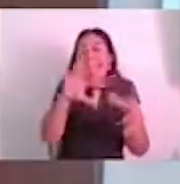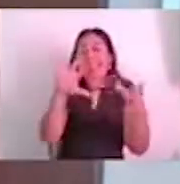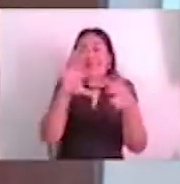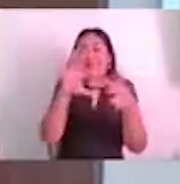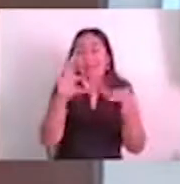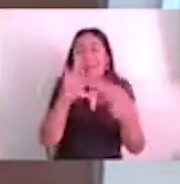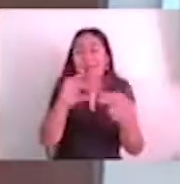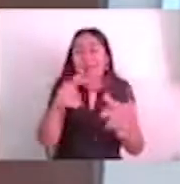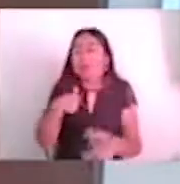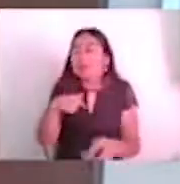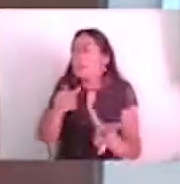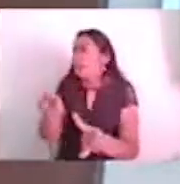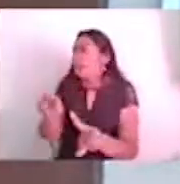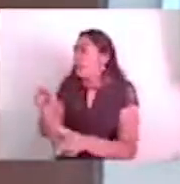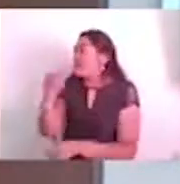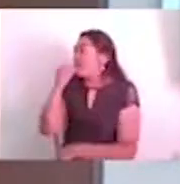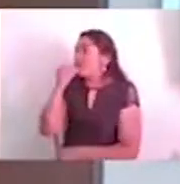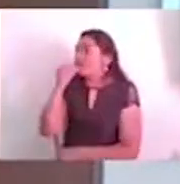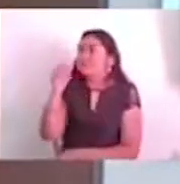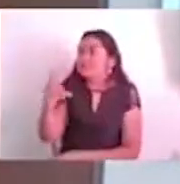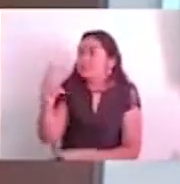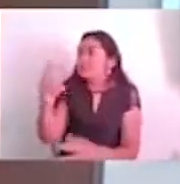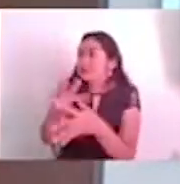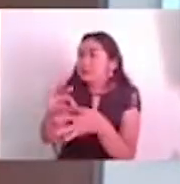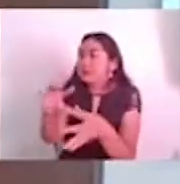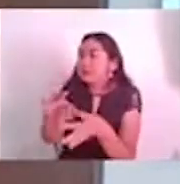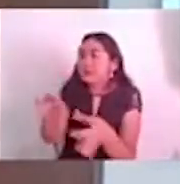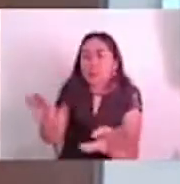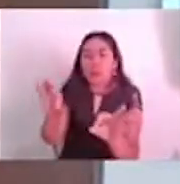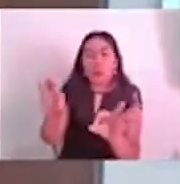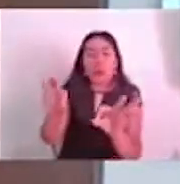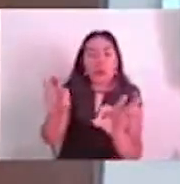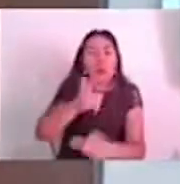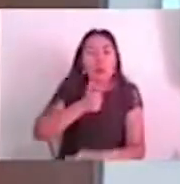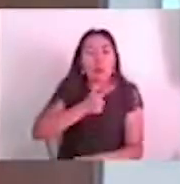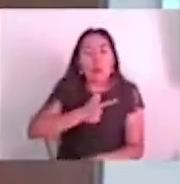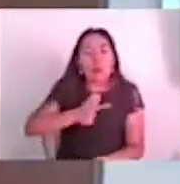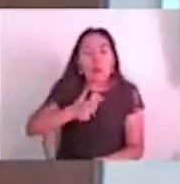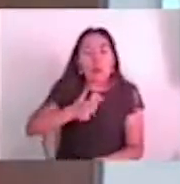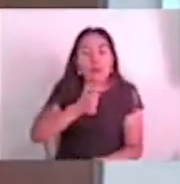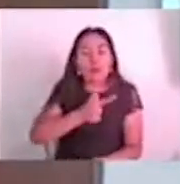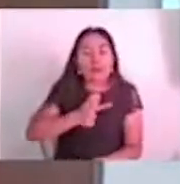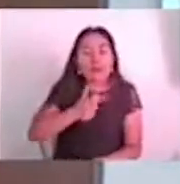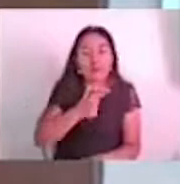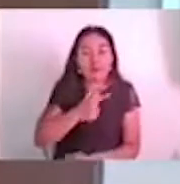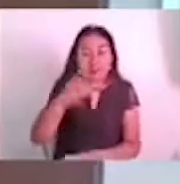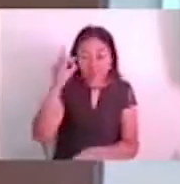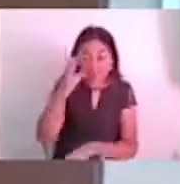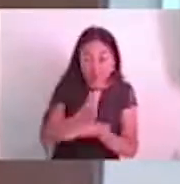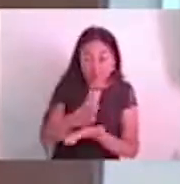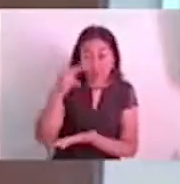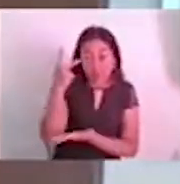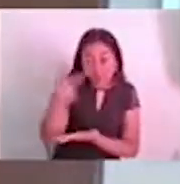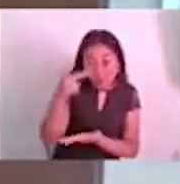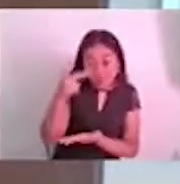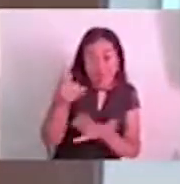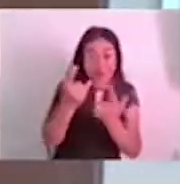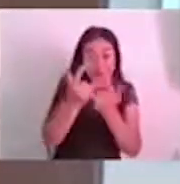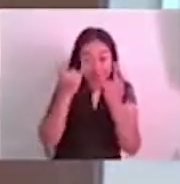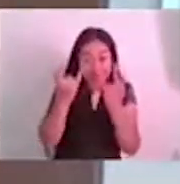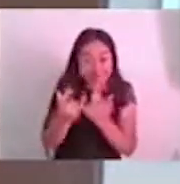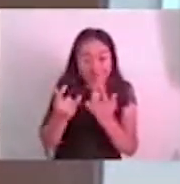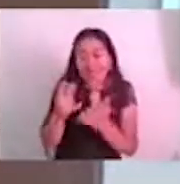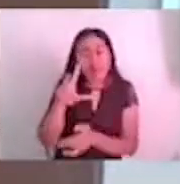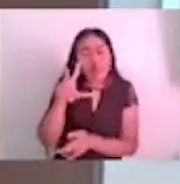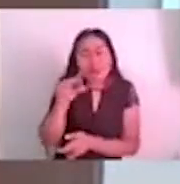una experiencia digna de vivirse. No solo la erudición, que es impresionante, sino que aparte